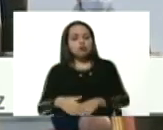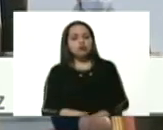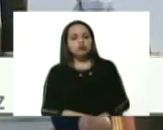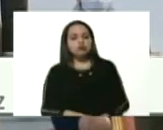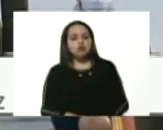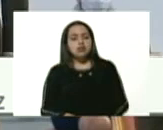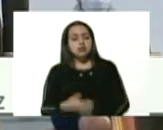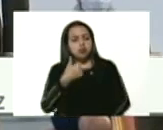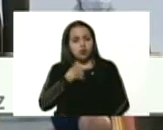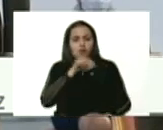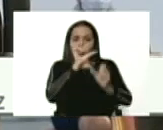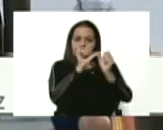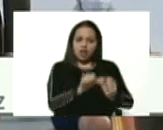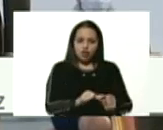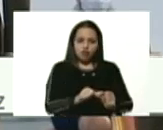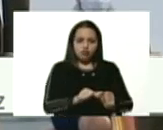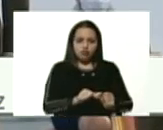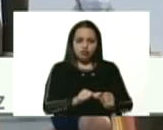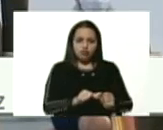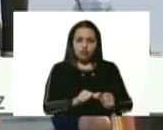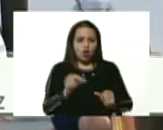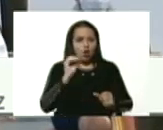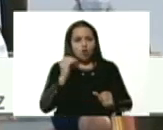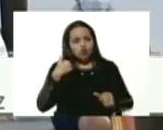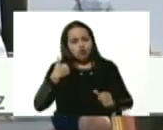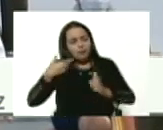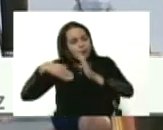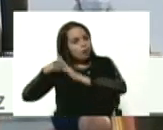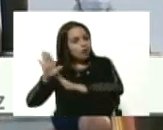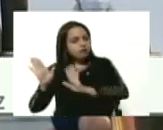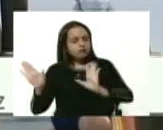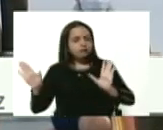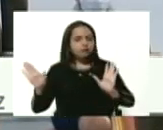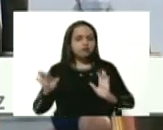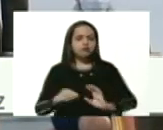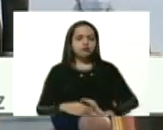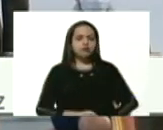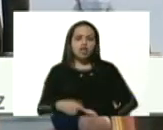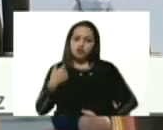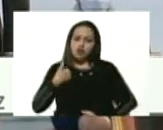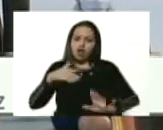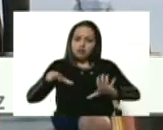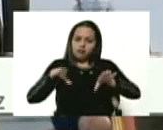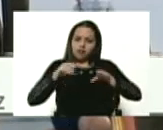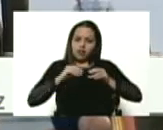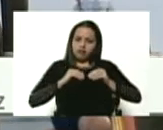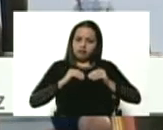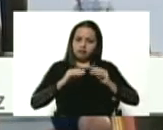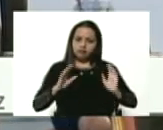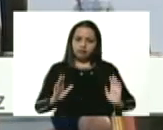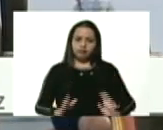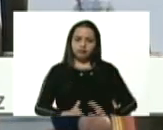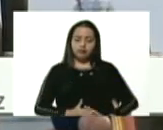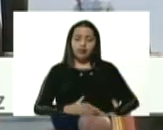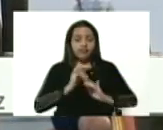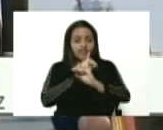si me quedo o me voy. Y yo acataré,